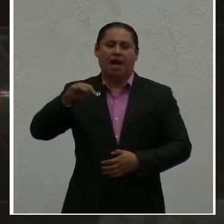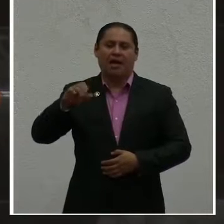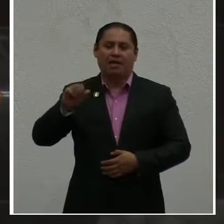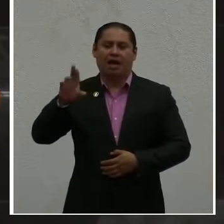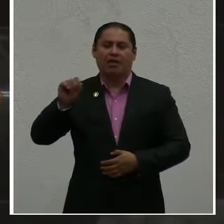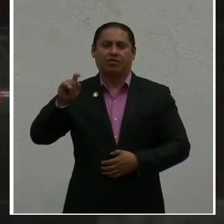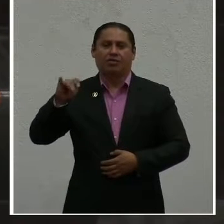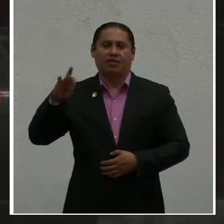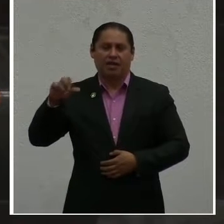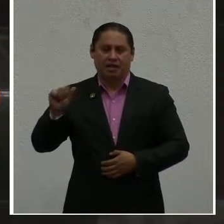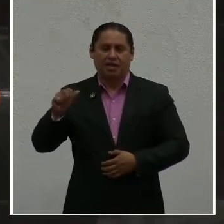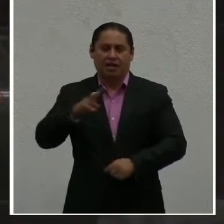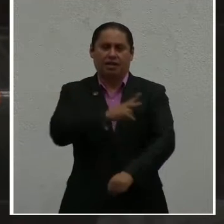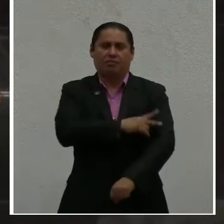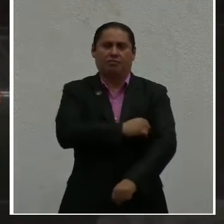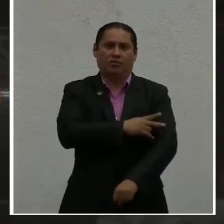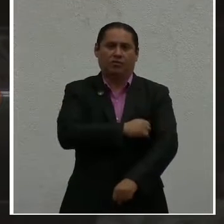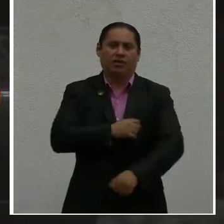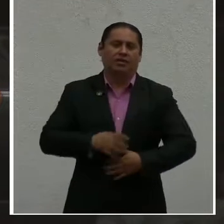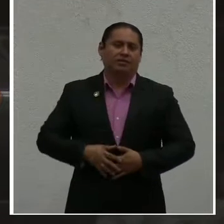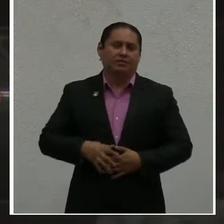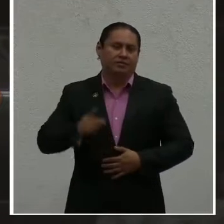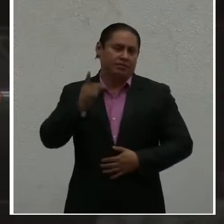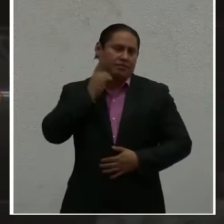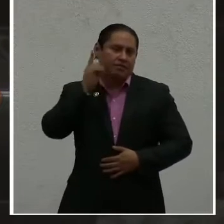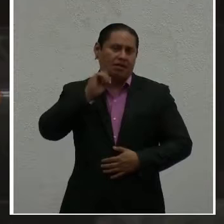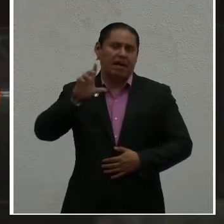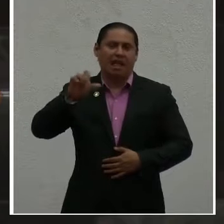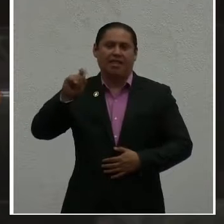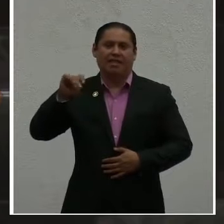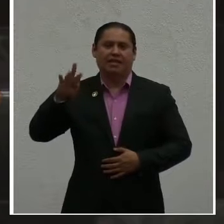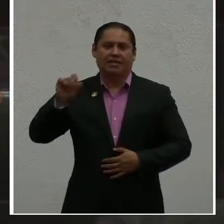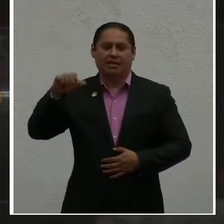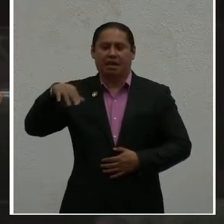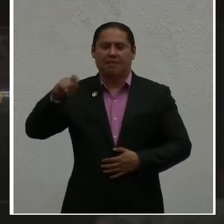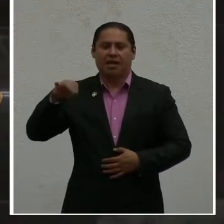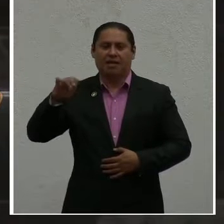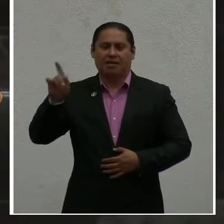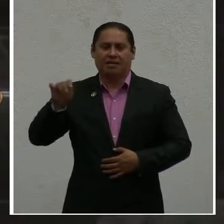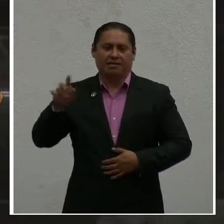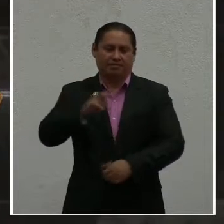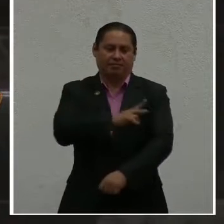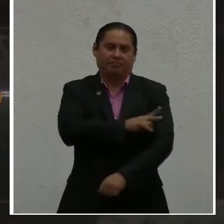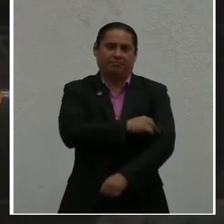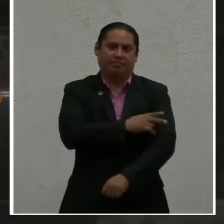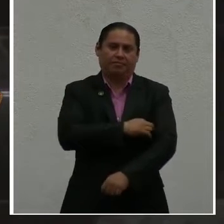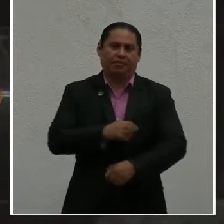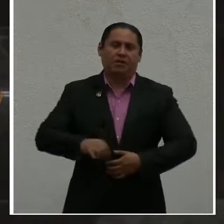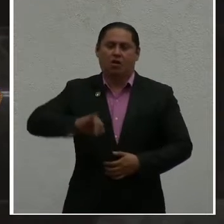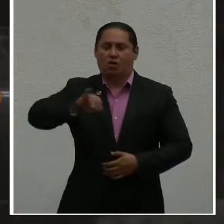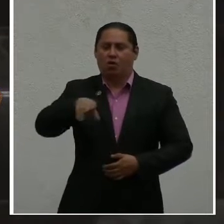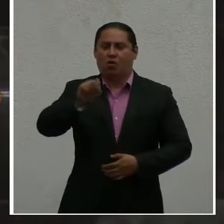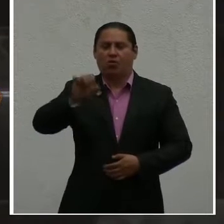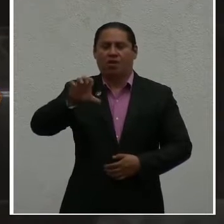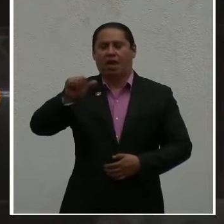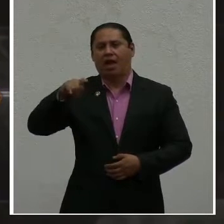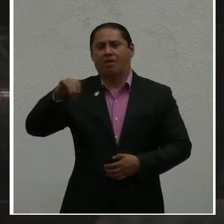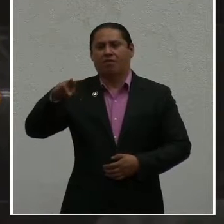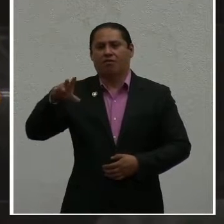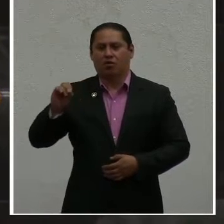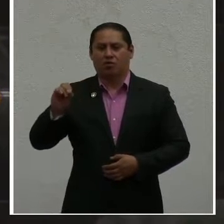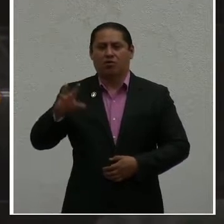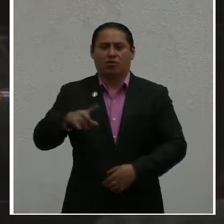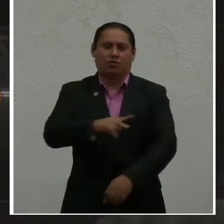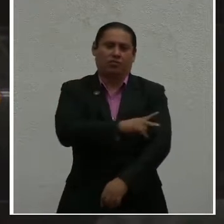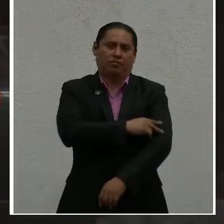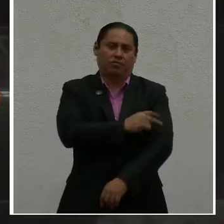Jiménez Pérez, vocal. Diputada Leticia Méndez Incín, vocal. Diputado José Antonio Aguilar Mesa,